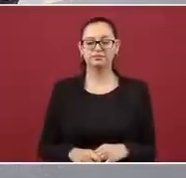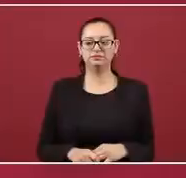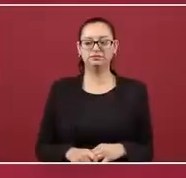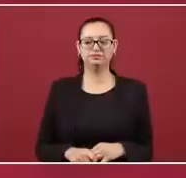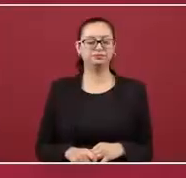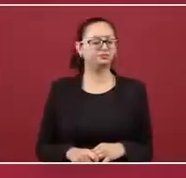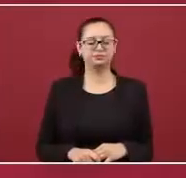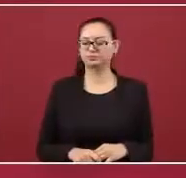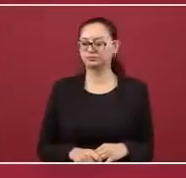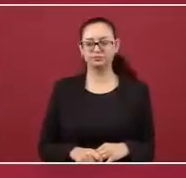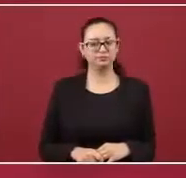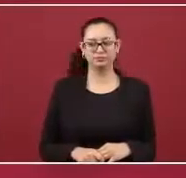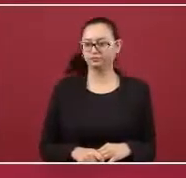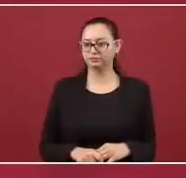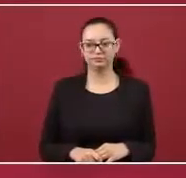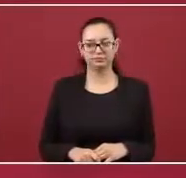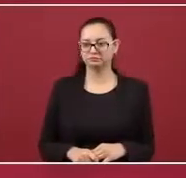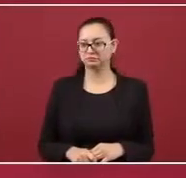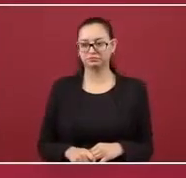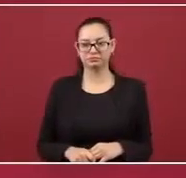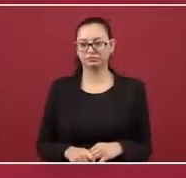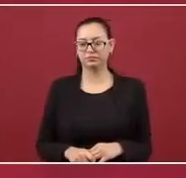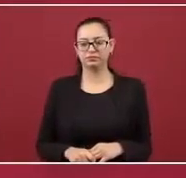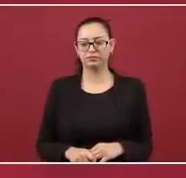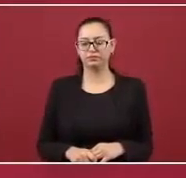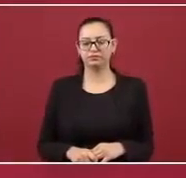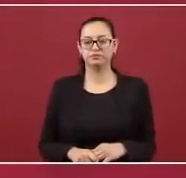No, él en el plan de que